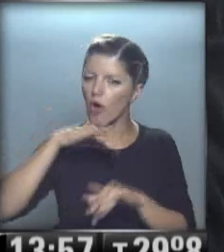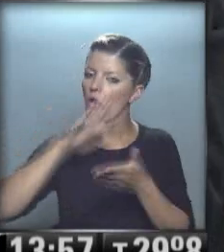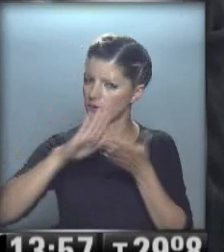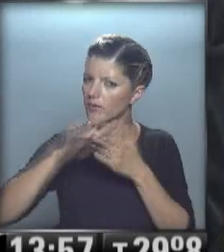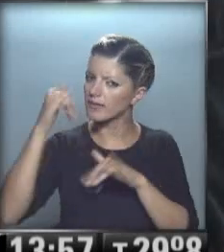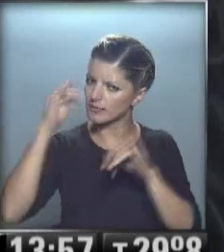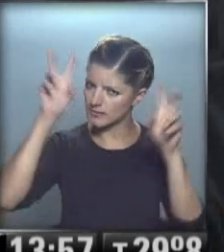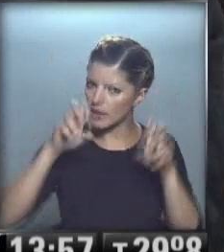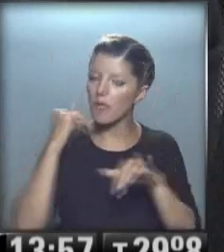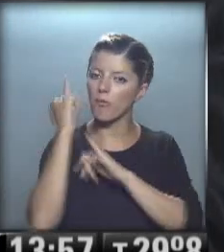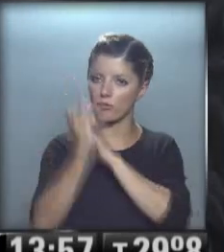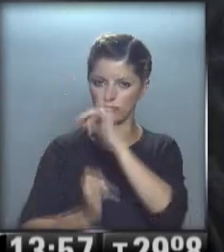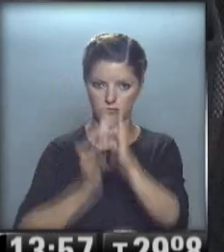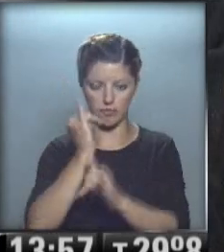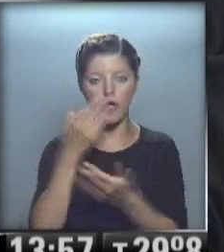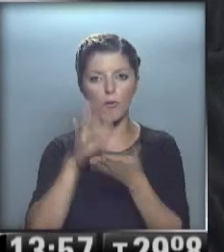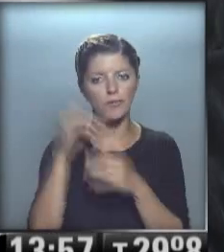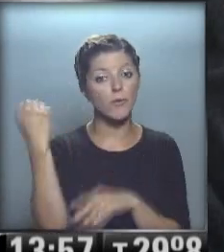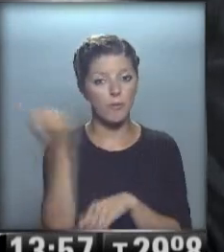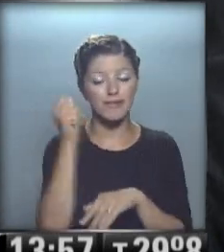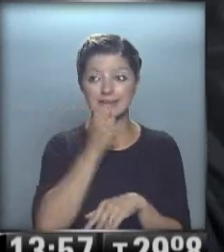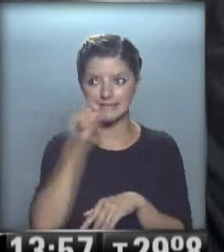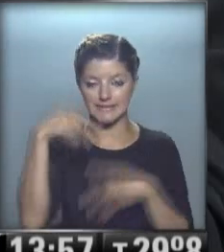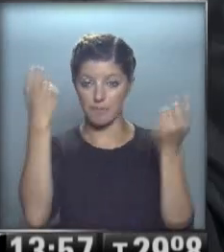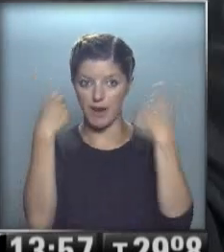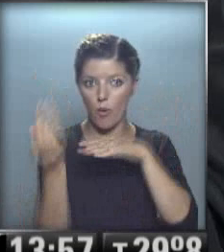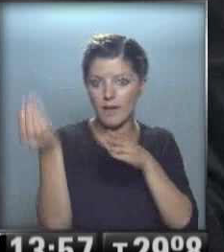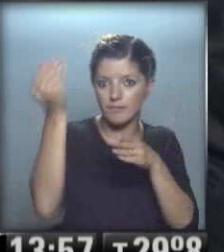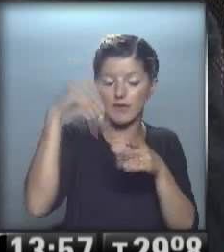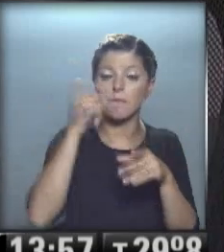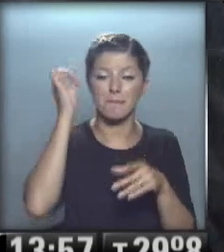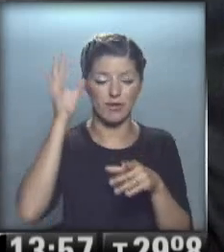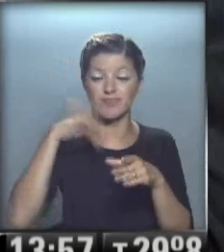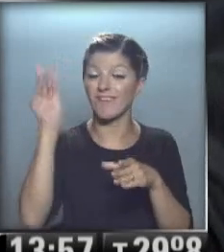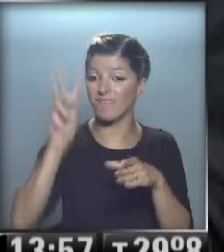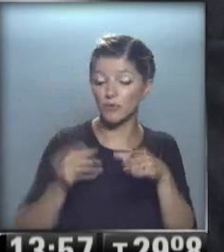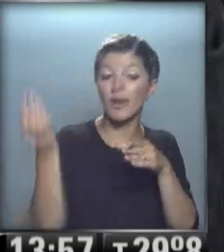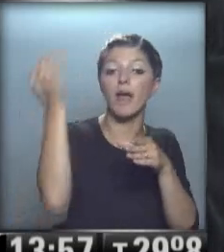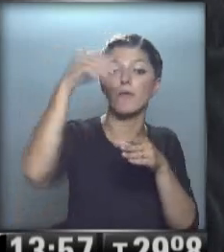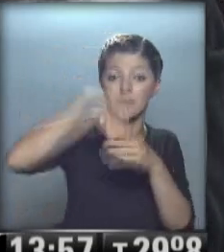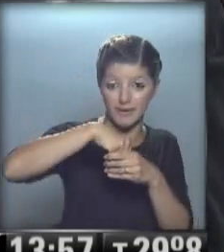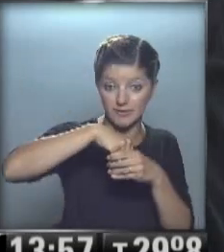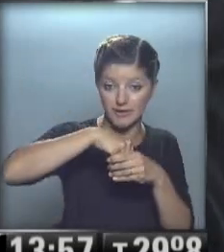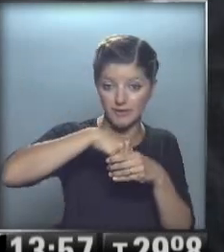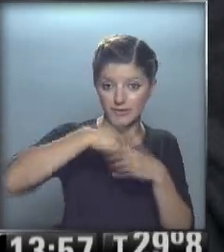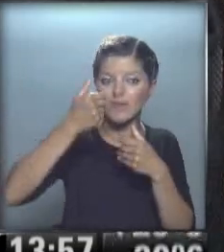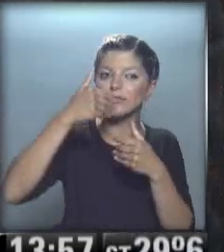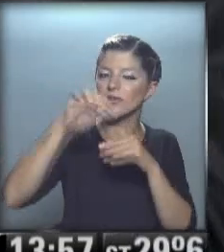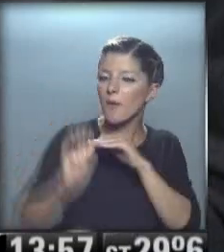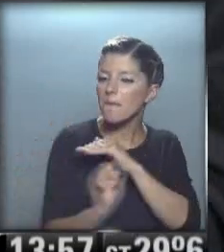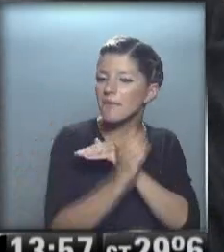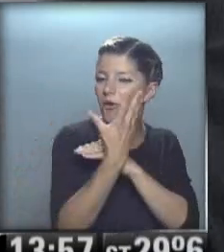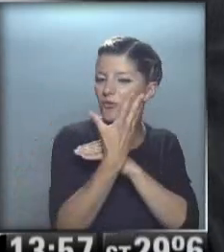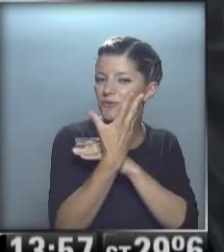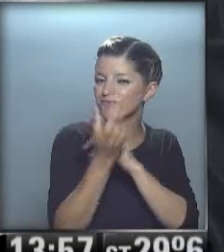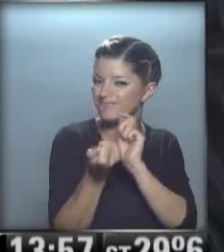tema Mercosur, porque claramente a partir de este ingreso se abre o se reabre una discusión sobre el perfil de Mercosur ante el mundo.